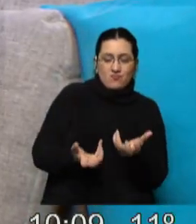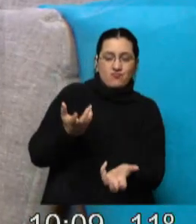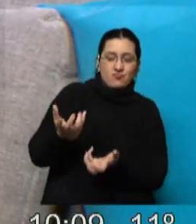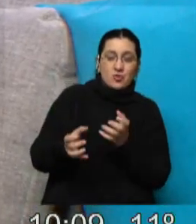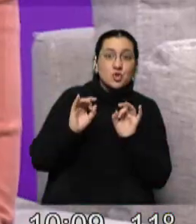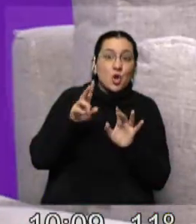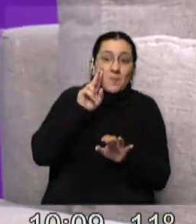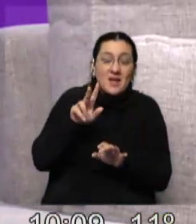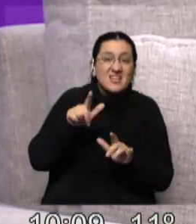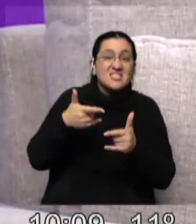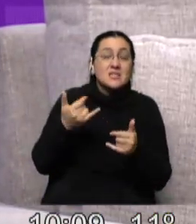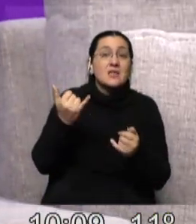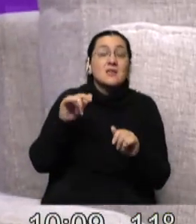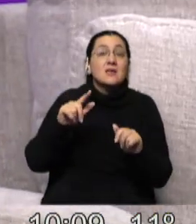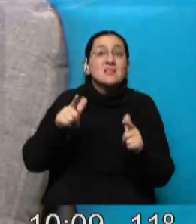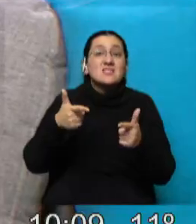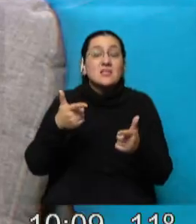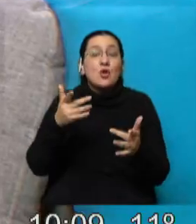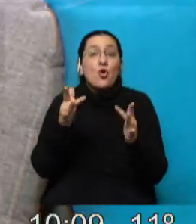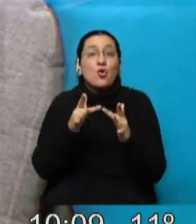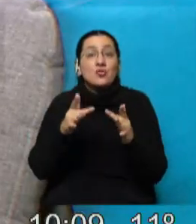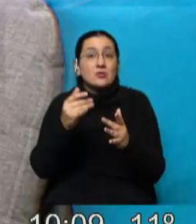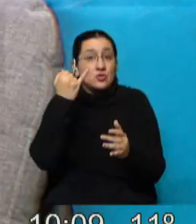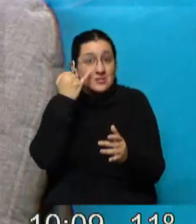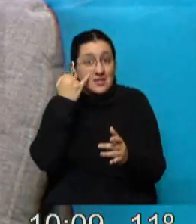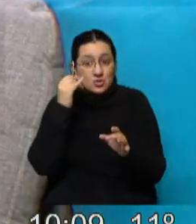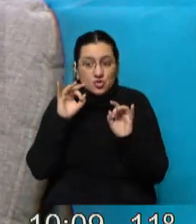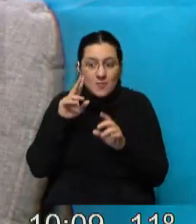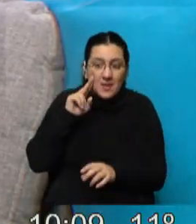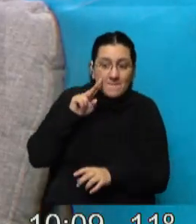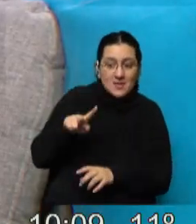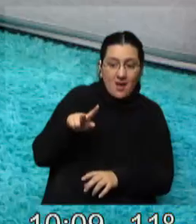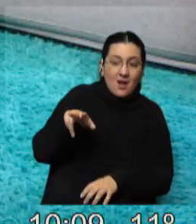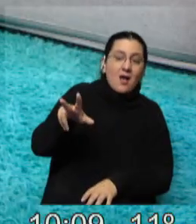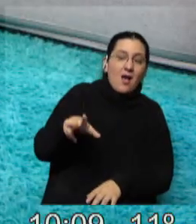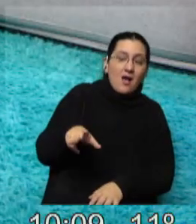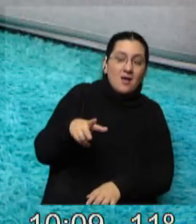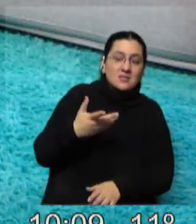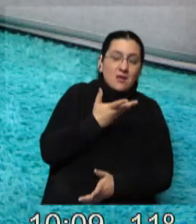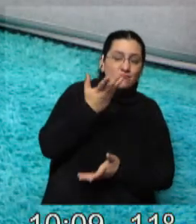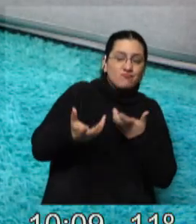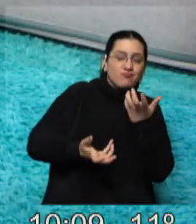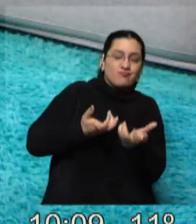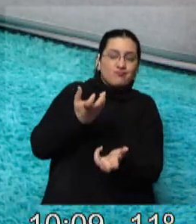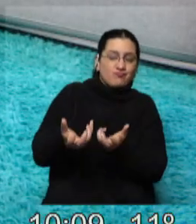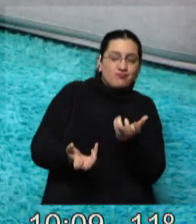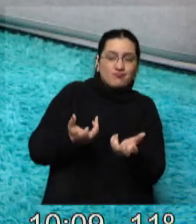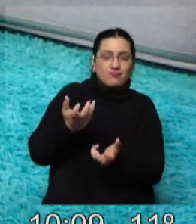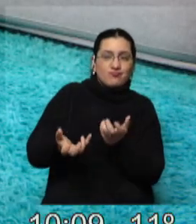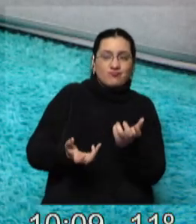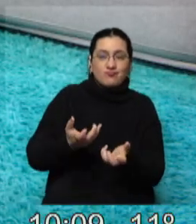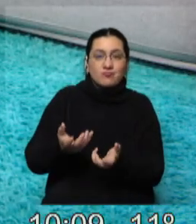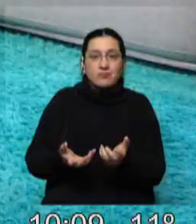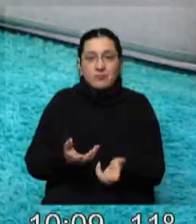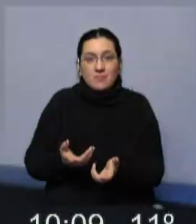BDSM. Que solamente lo que te da placer es el dar o ejercer dolor o el recibirlo, no otras prácticas.